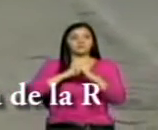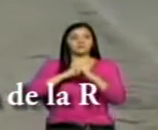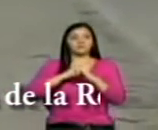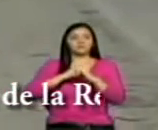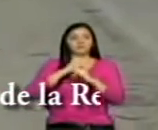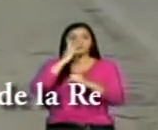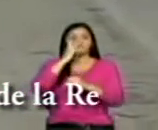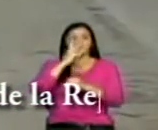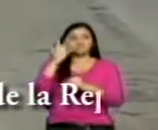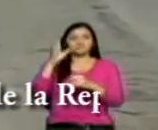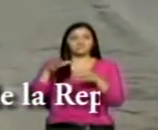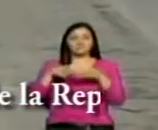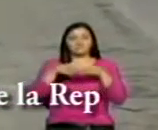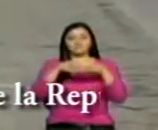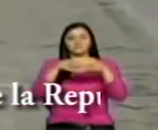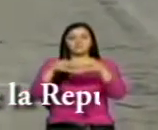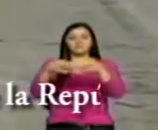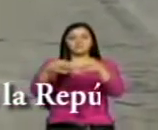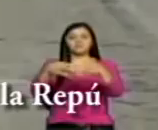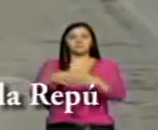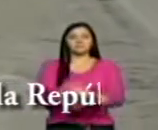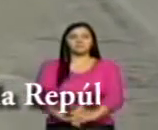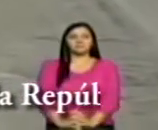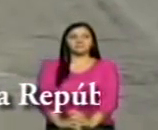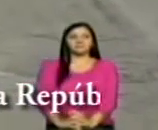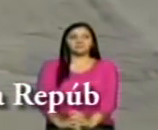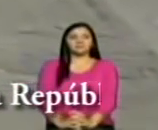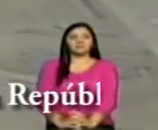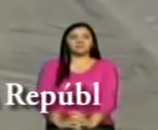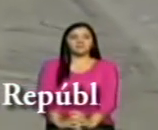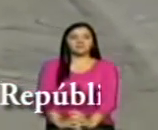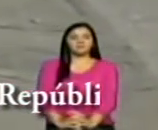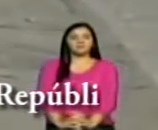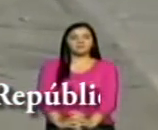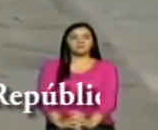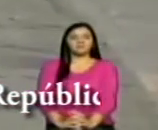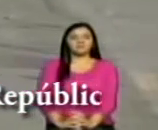como vemos, acompañados de miembros de la Cancillería.